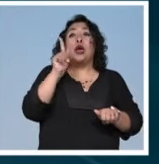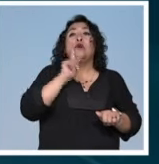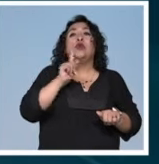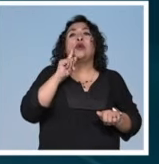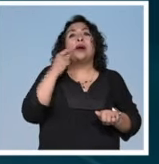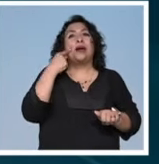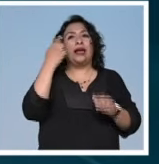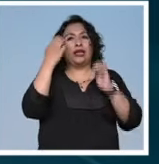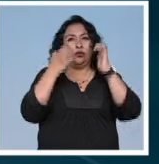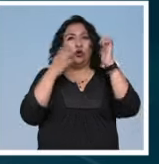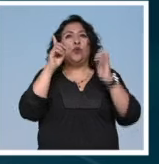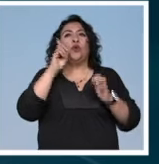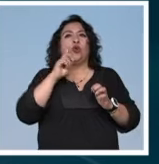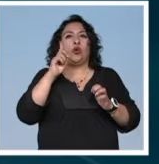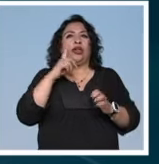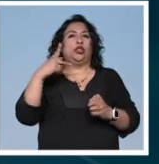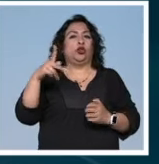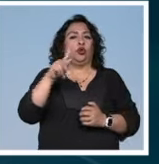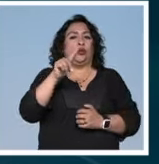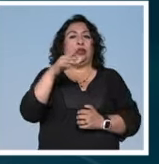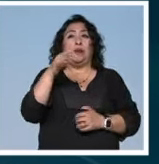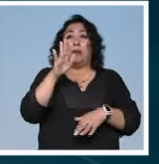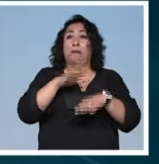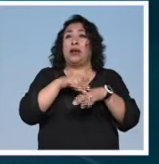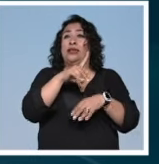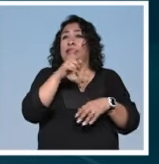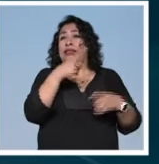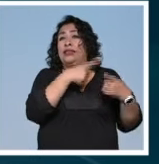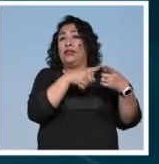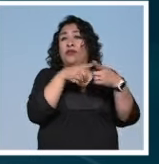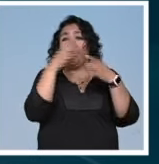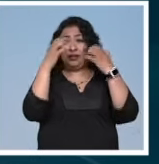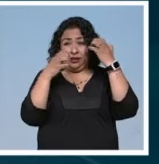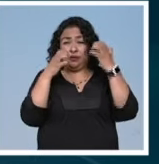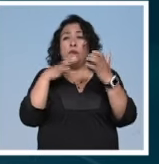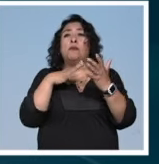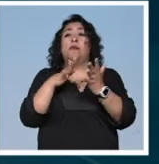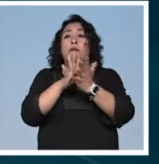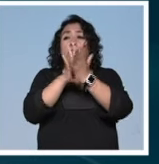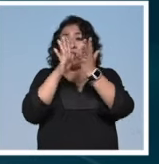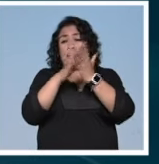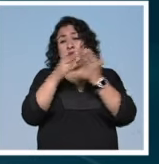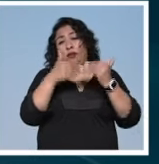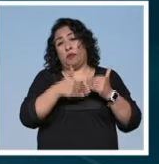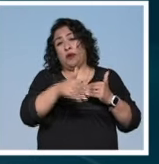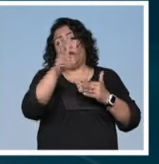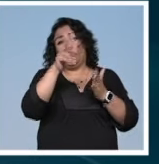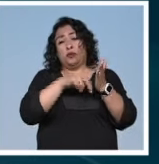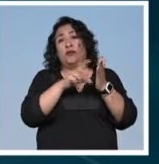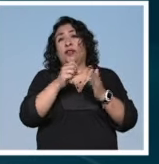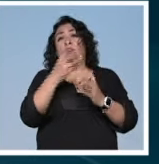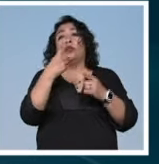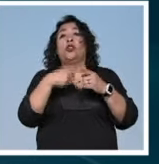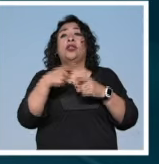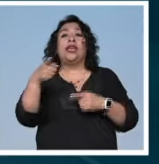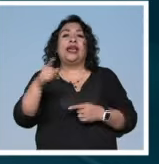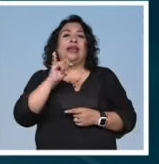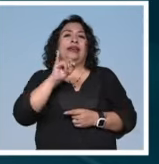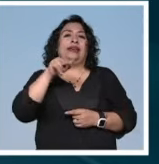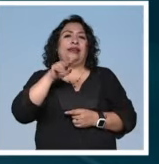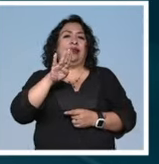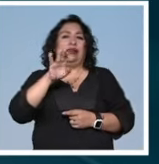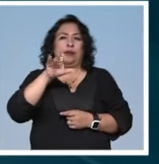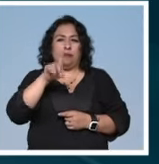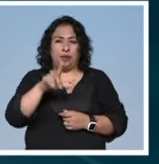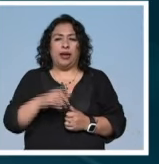de la muestra Mujeres de Tamayo. Serán más de 100 exposiciones en las que participará a lo largo del año el Instituto Nacional de Bellas